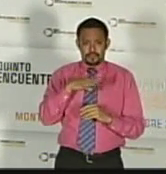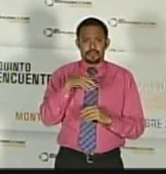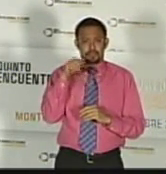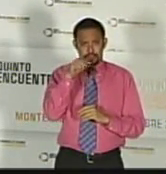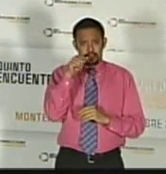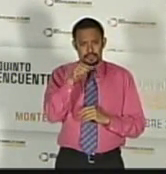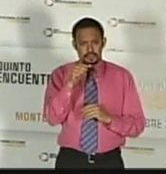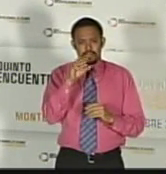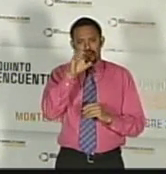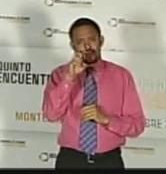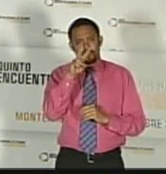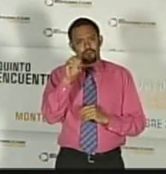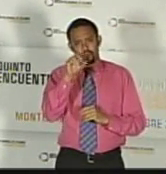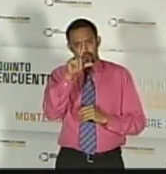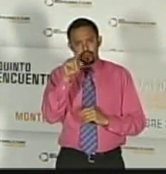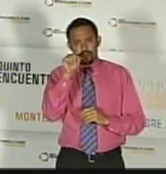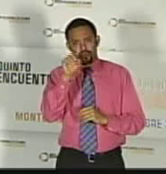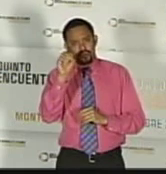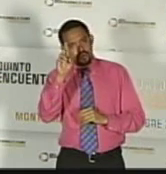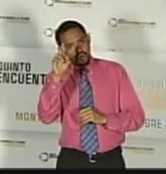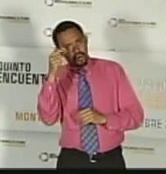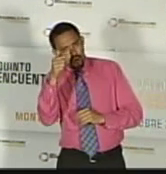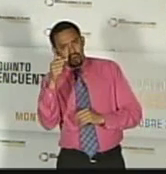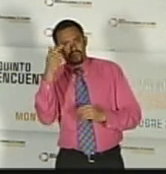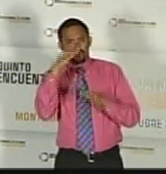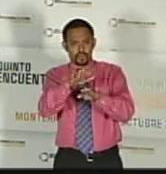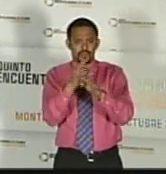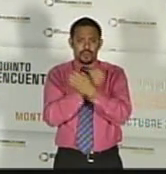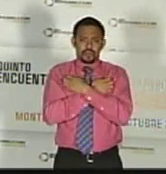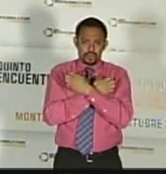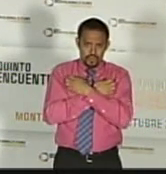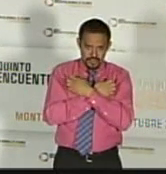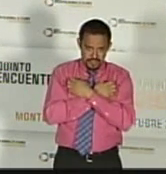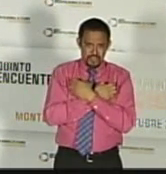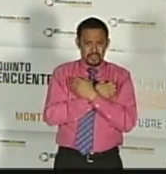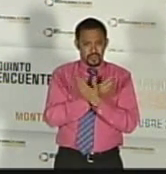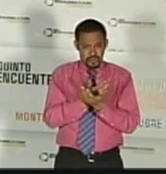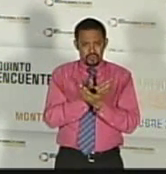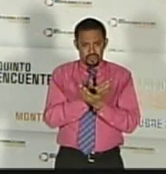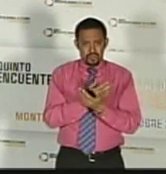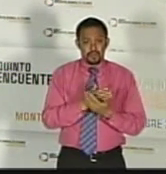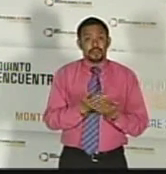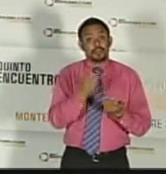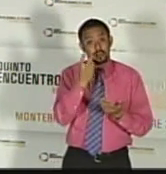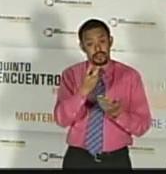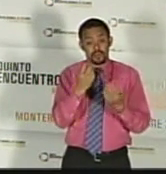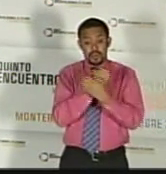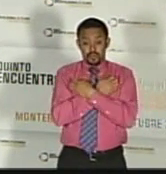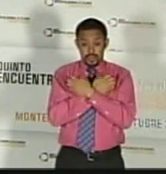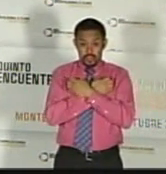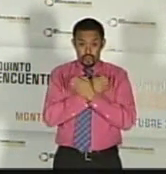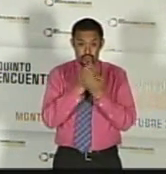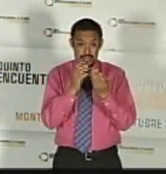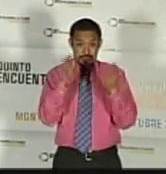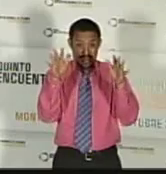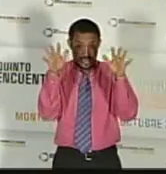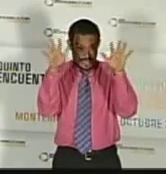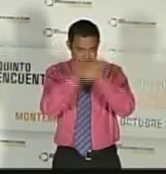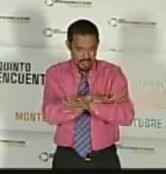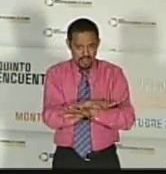este evolve.org que va a ser sobre la educación evolucionaria. Y la educación evolucionaria va